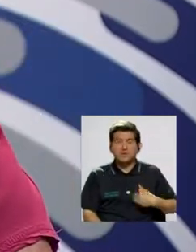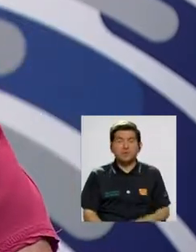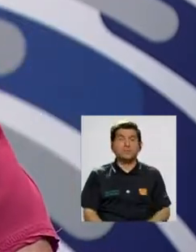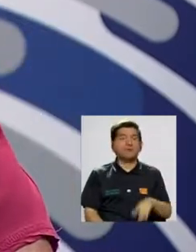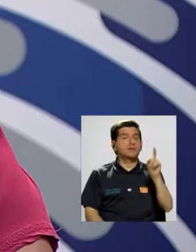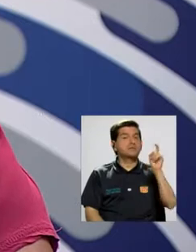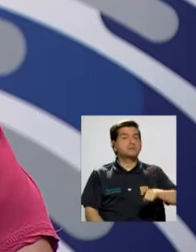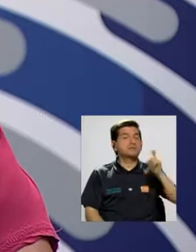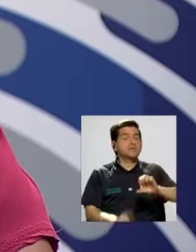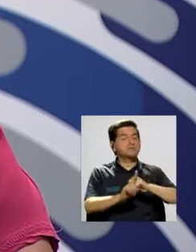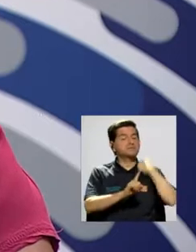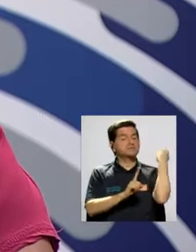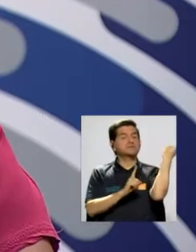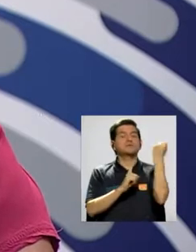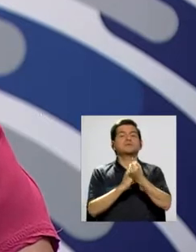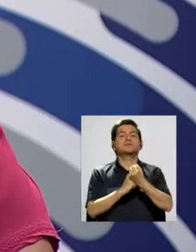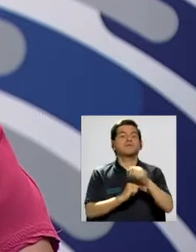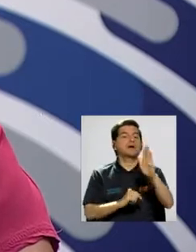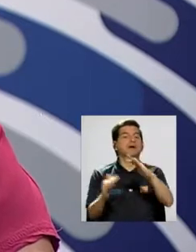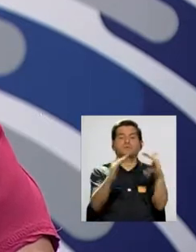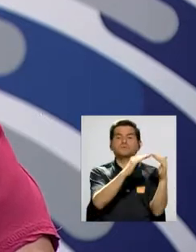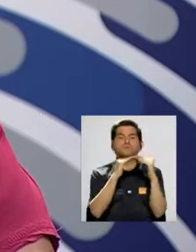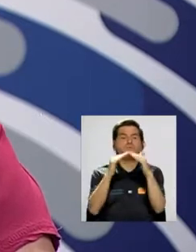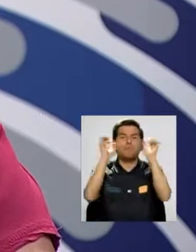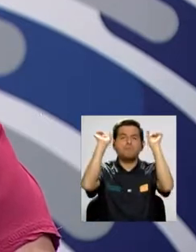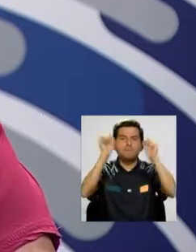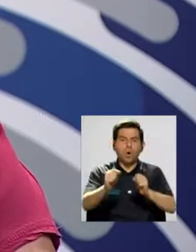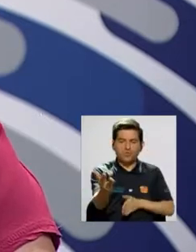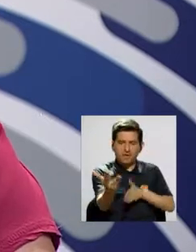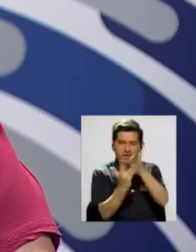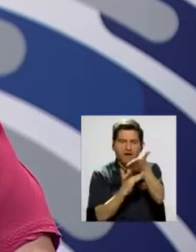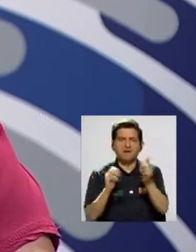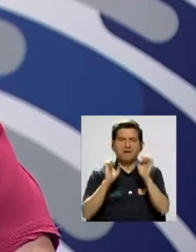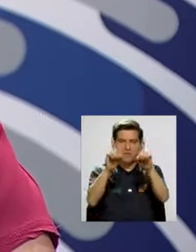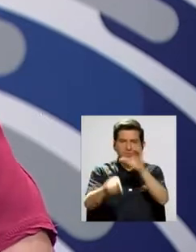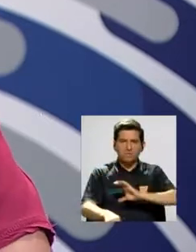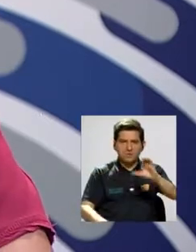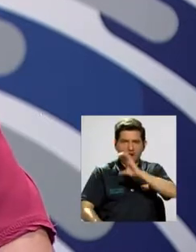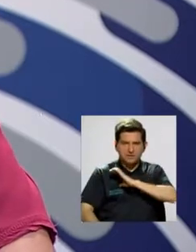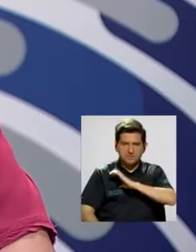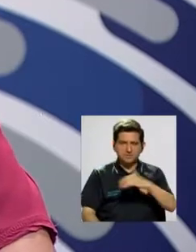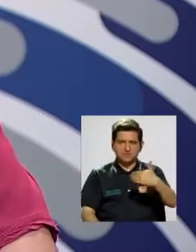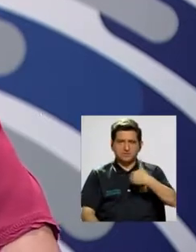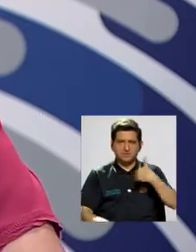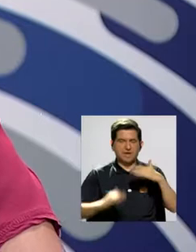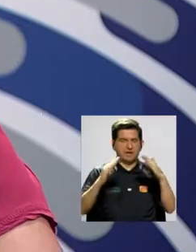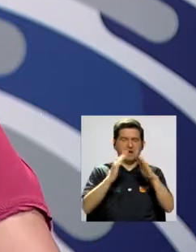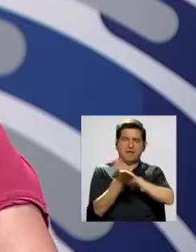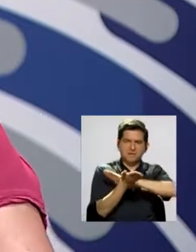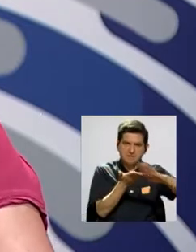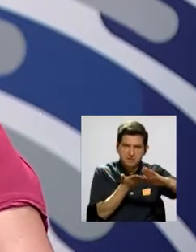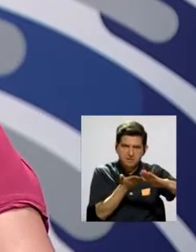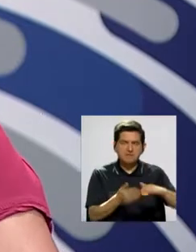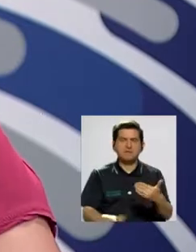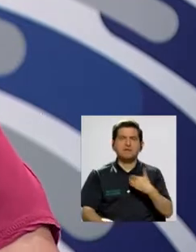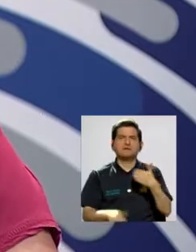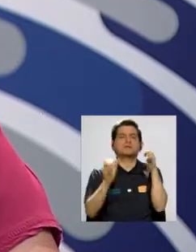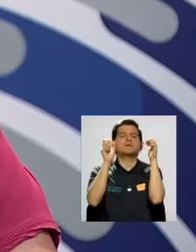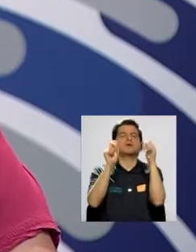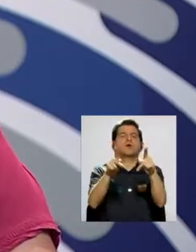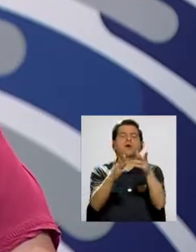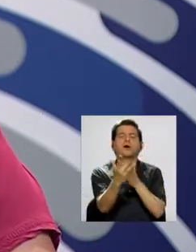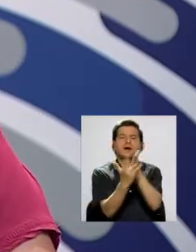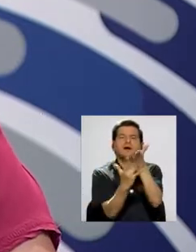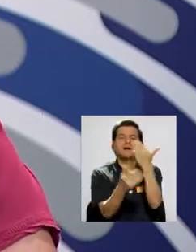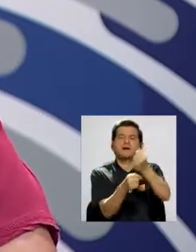que tener las condiciones en sus comunidades para tener acceso a educación de calidad, para tener una vivienda digna, para tener posibilidad de